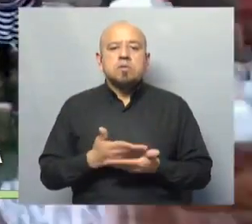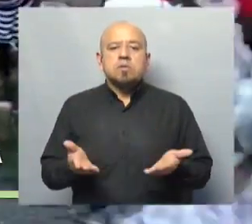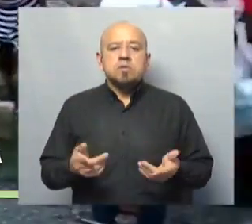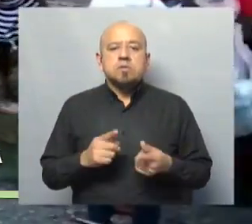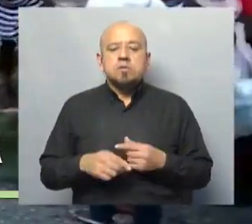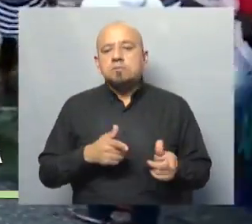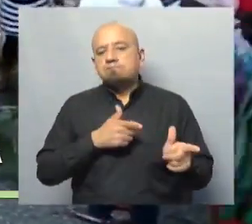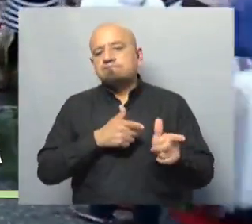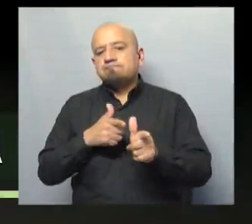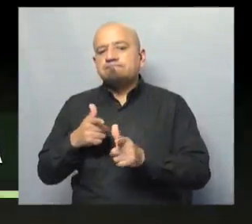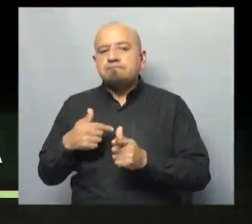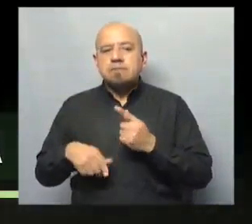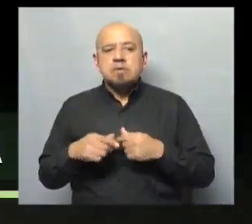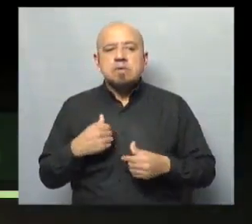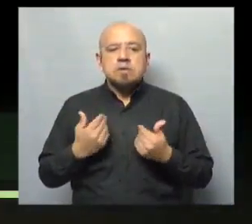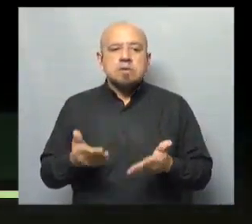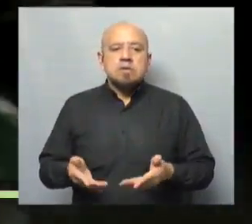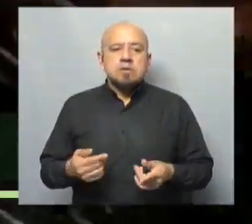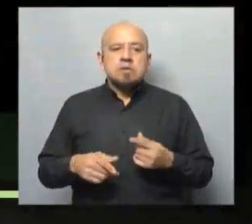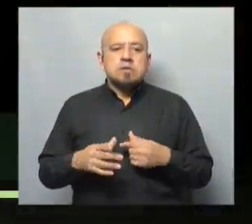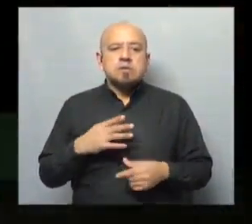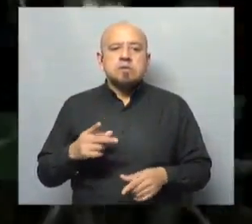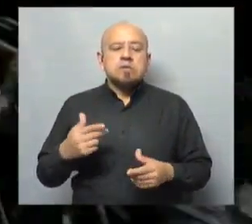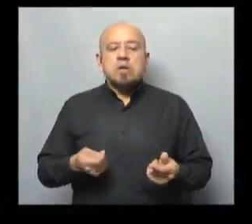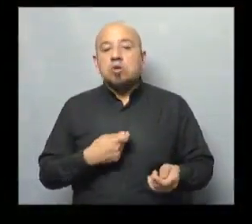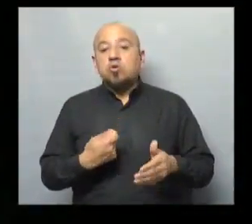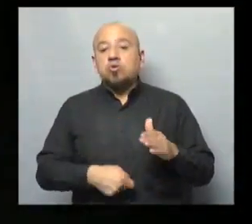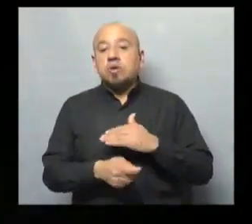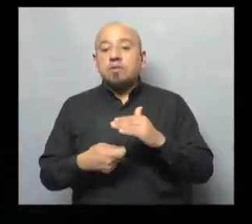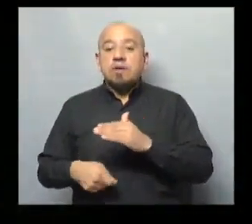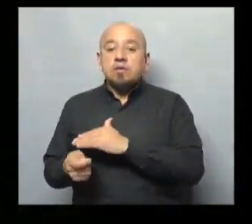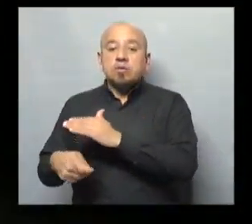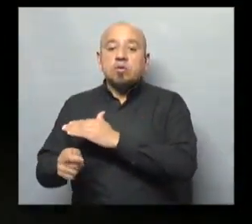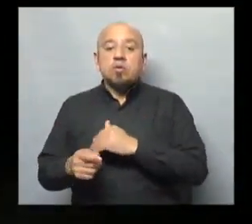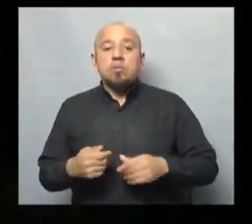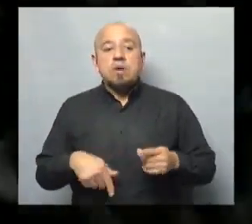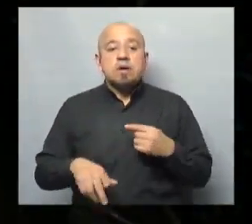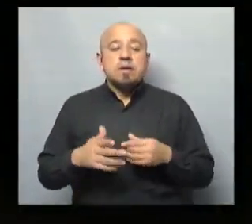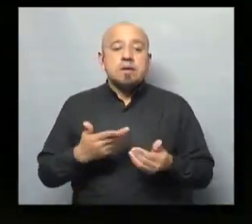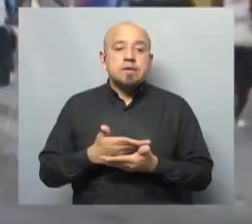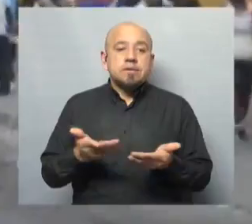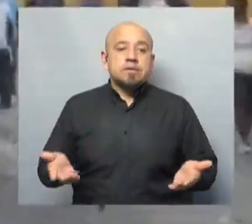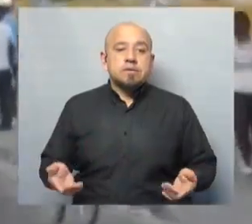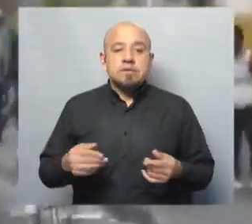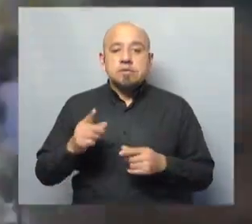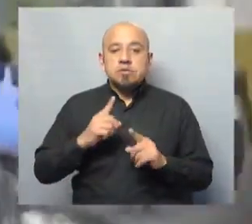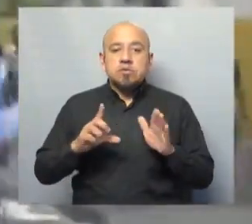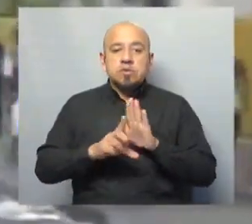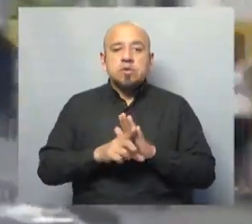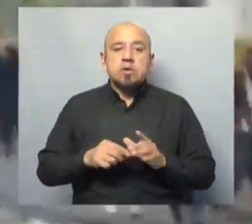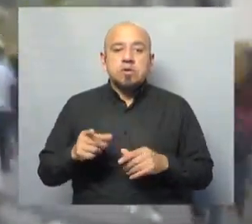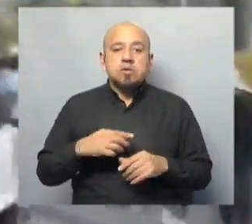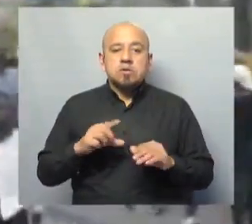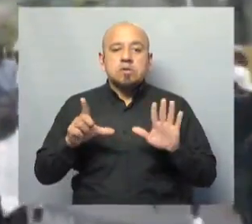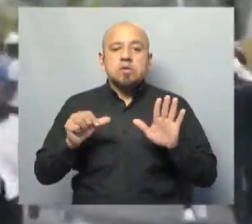municiones a las bandas armadas y practicando y promoviendo el contrabando para facilitar el ingreso al territorio nacional de envíos ilegales donde el